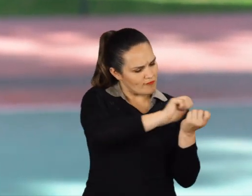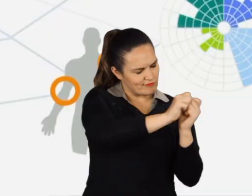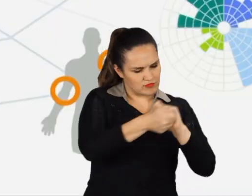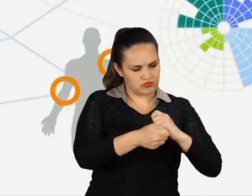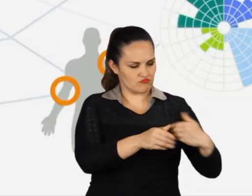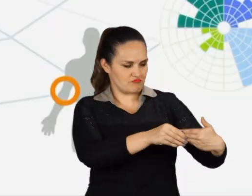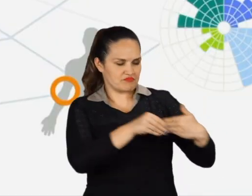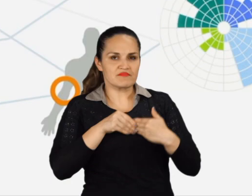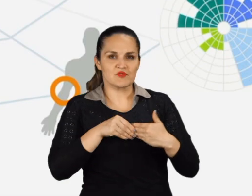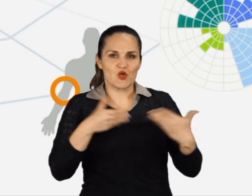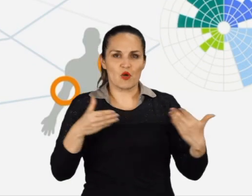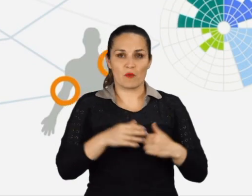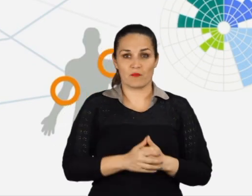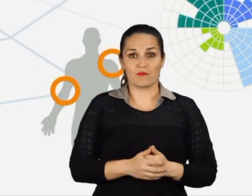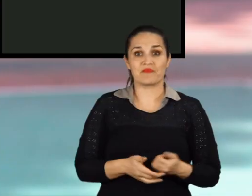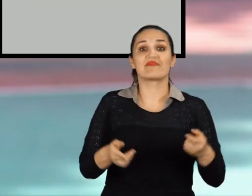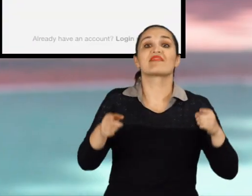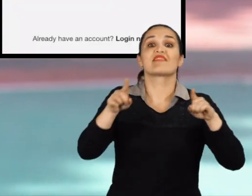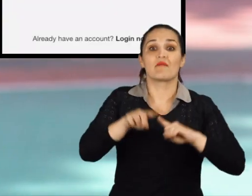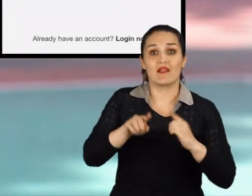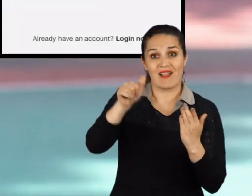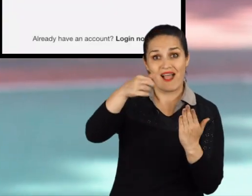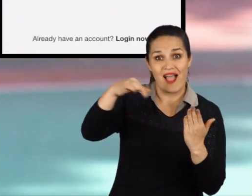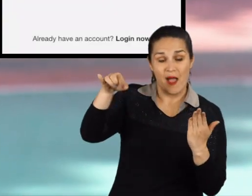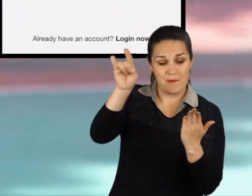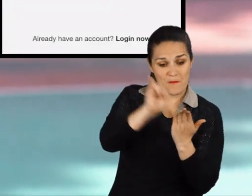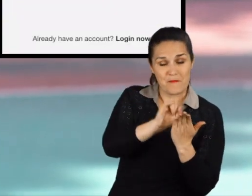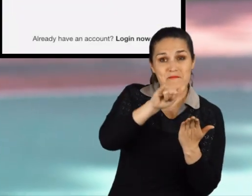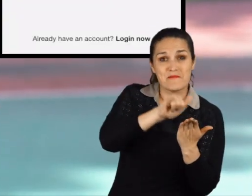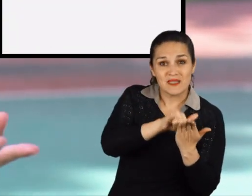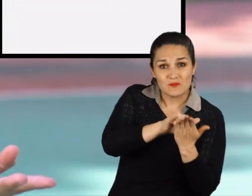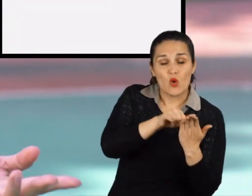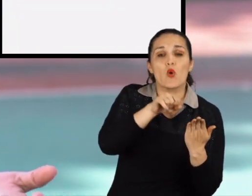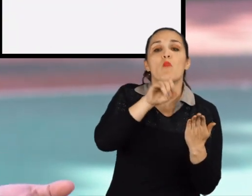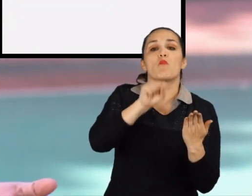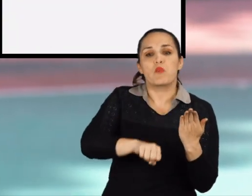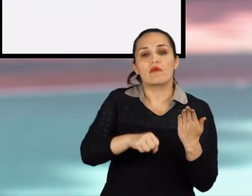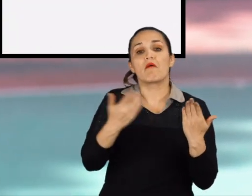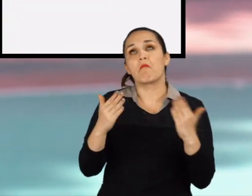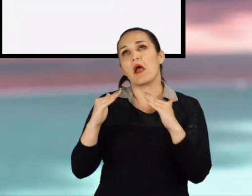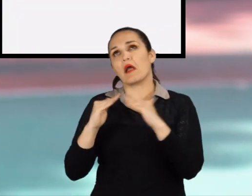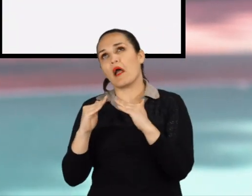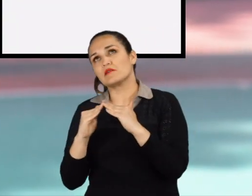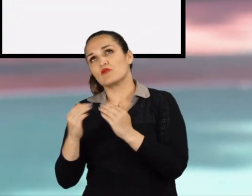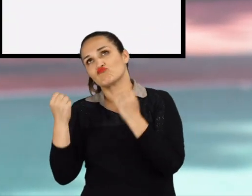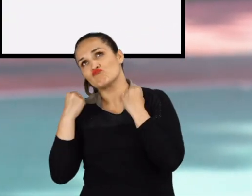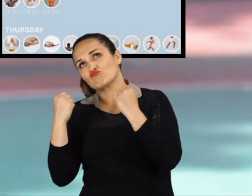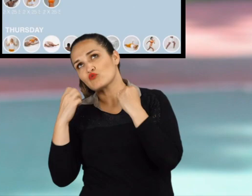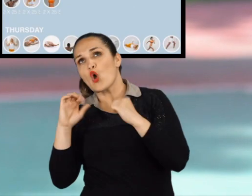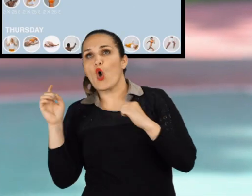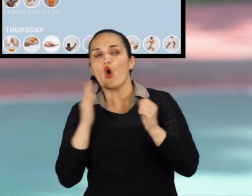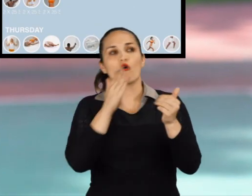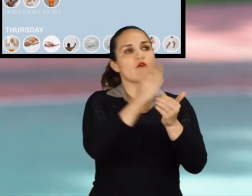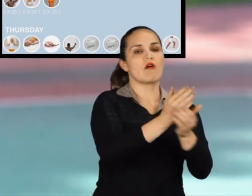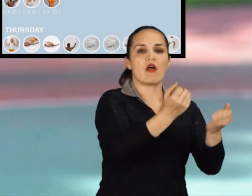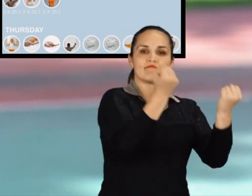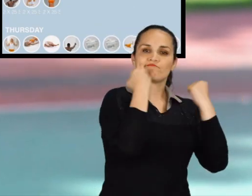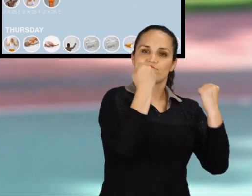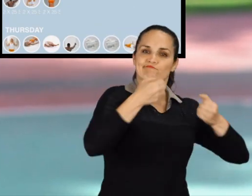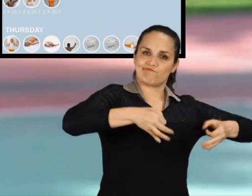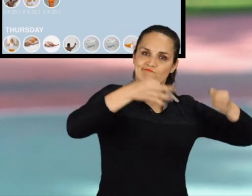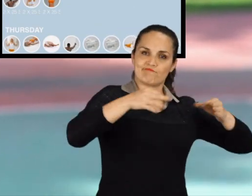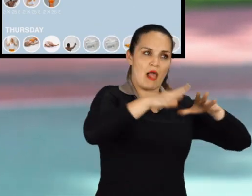queramos. En la aplicación BadBoot también podemos elegir si queremos trabajar tanto en casa como en el gimnasio, entonces nos permite